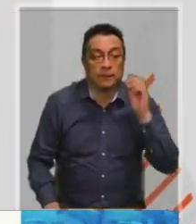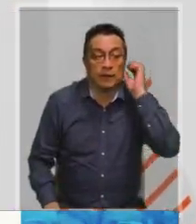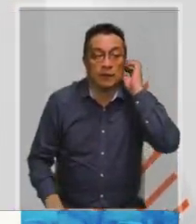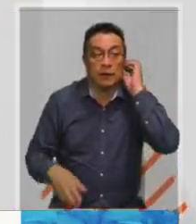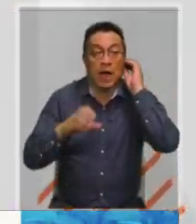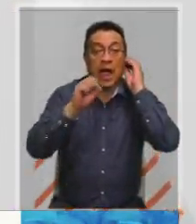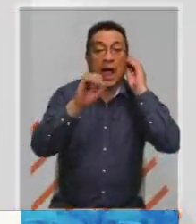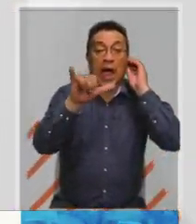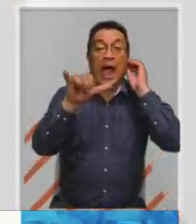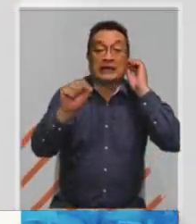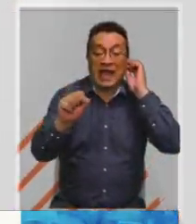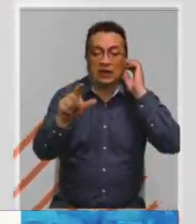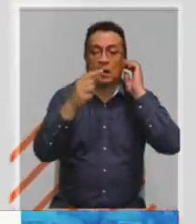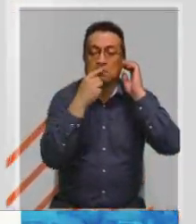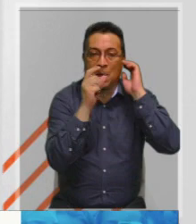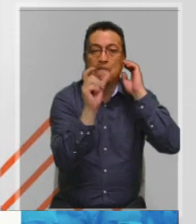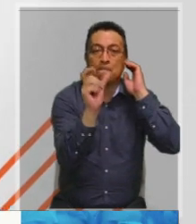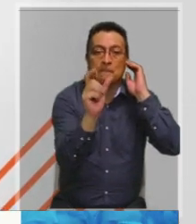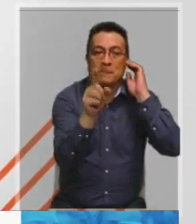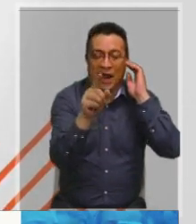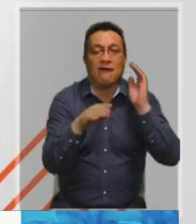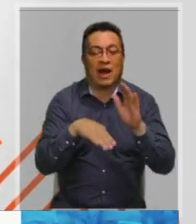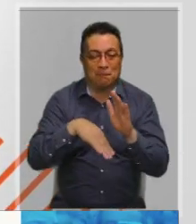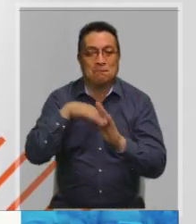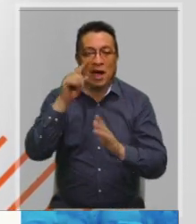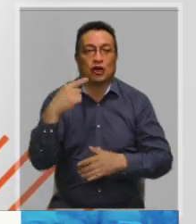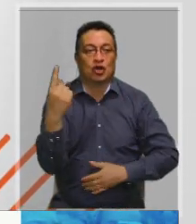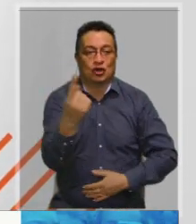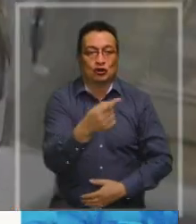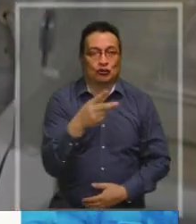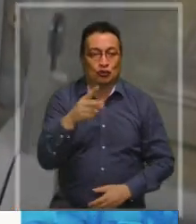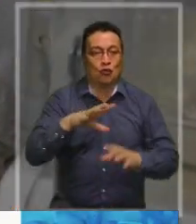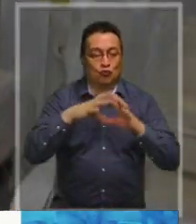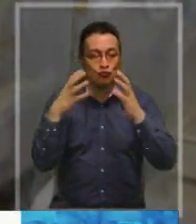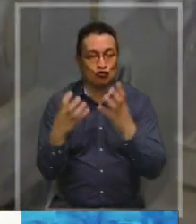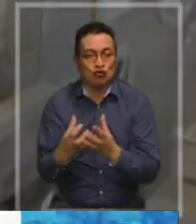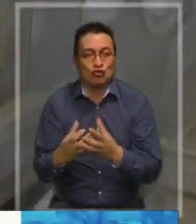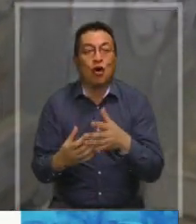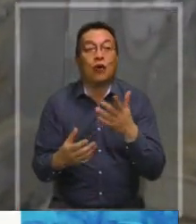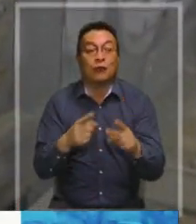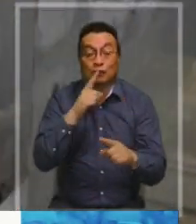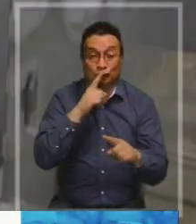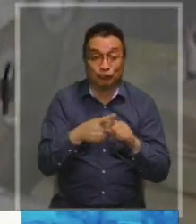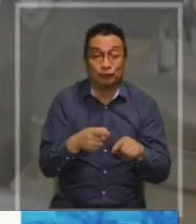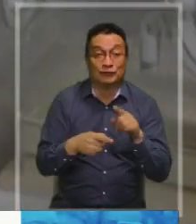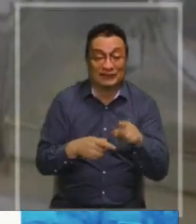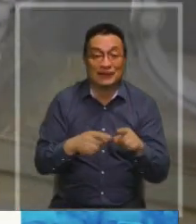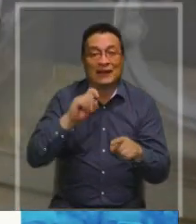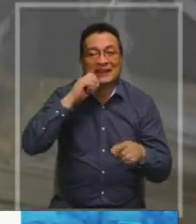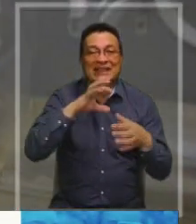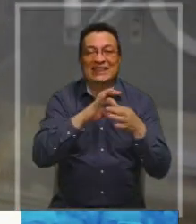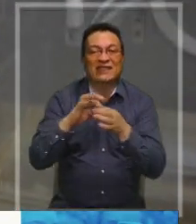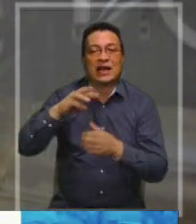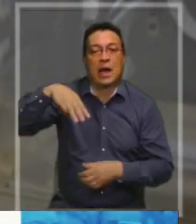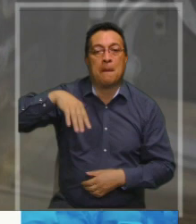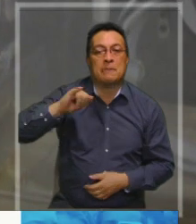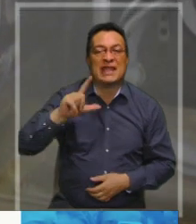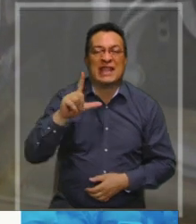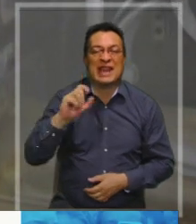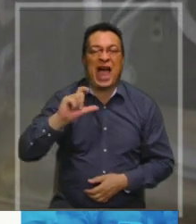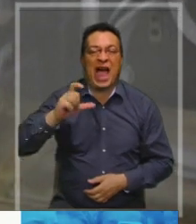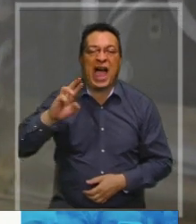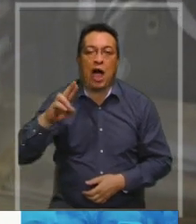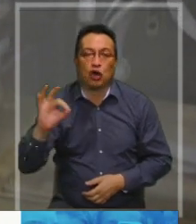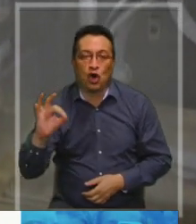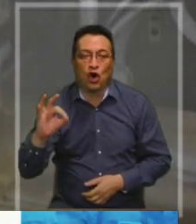Haya es probablemente el caso que más ha impactado al mundo y se llama así porque ese nombre significa milagro. Fue encontrada